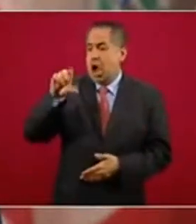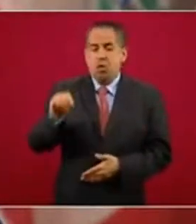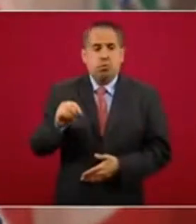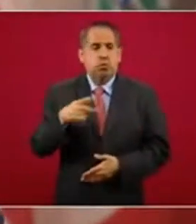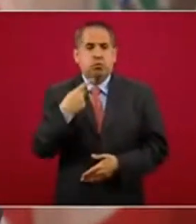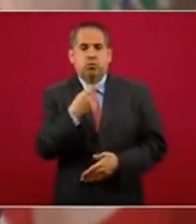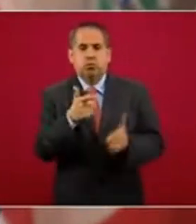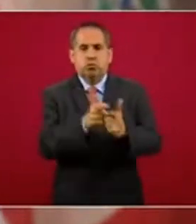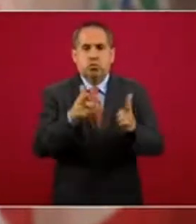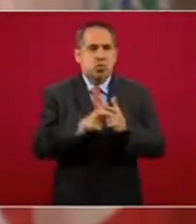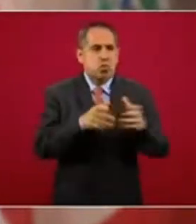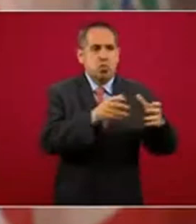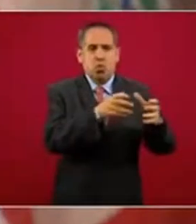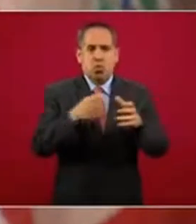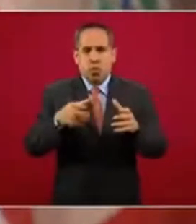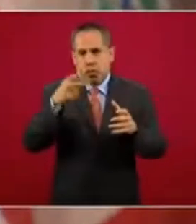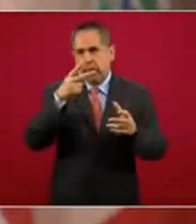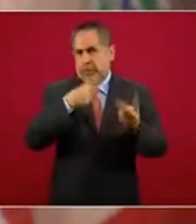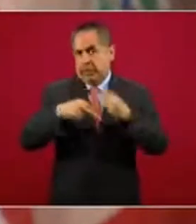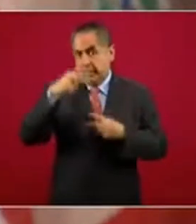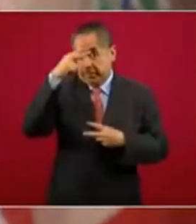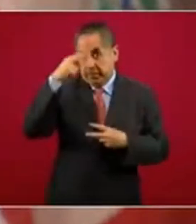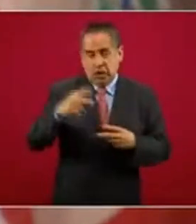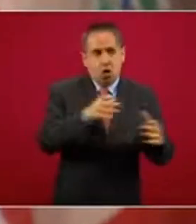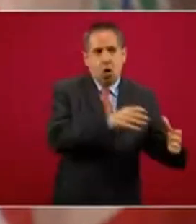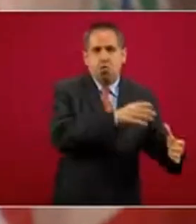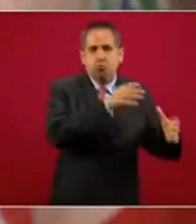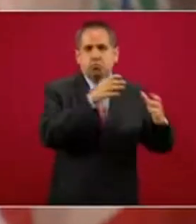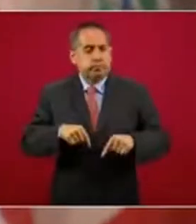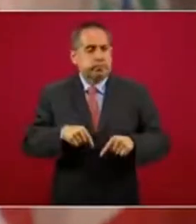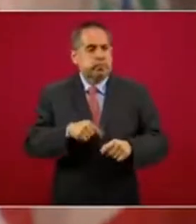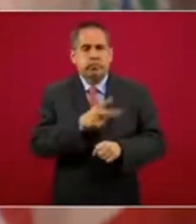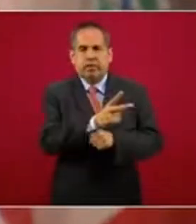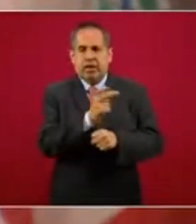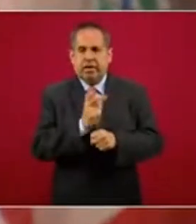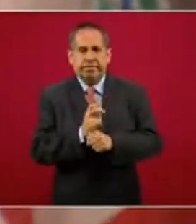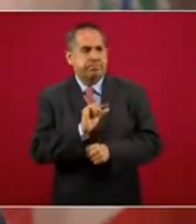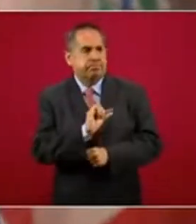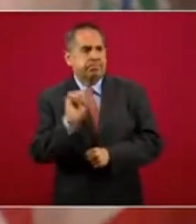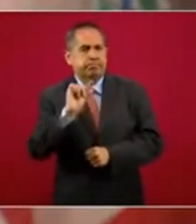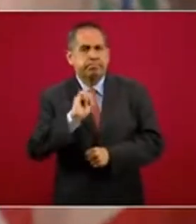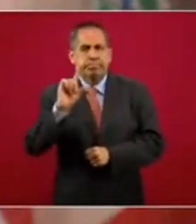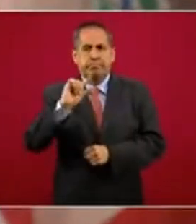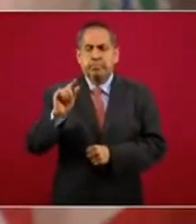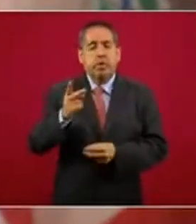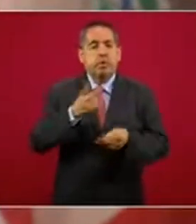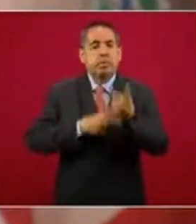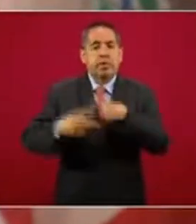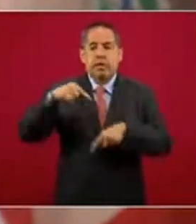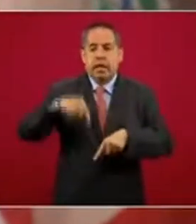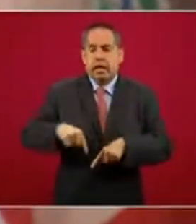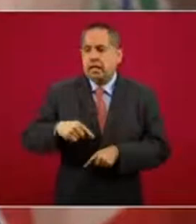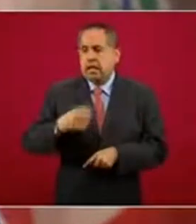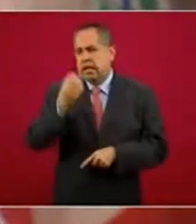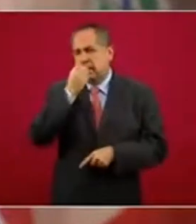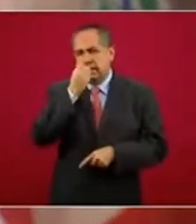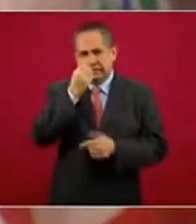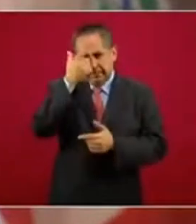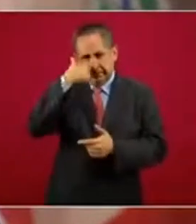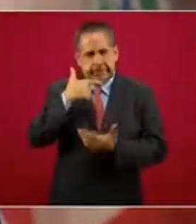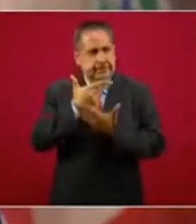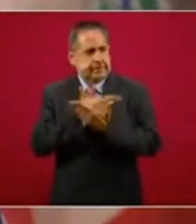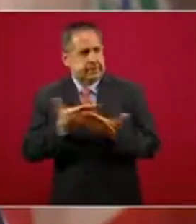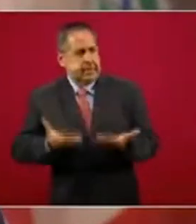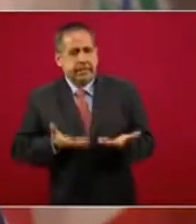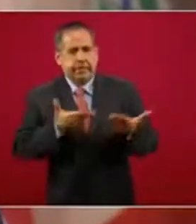baile de graduación. ¡Éntrenle, ciudadanos, éntrenle! Muy bien, y ahora para mis pobres mojaditos.